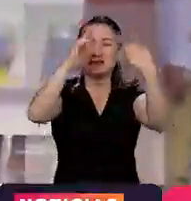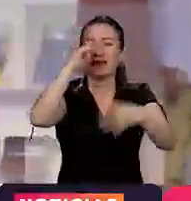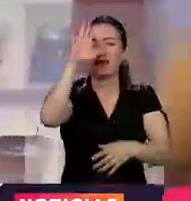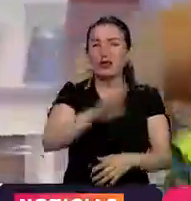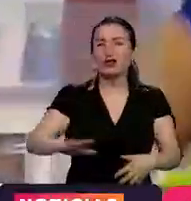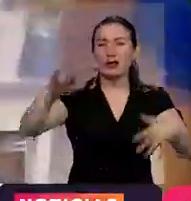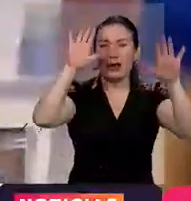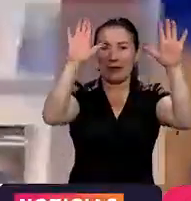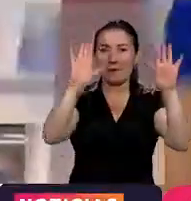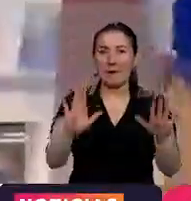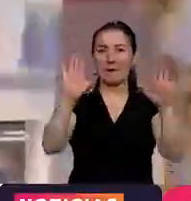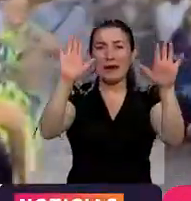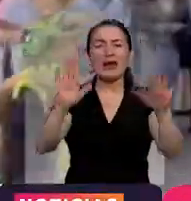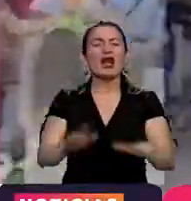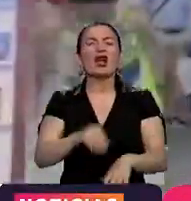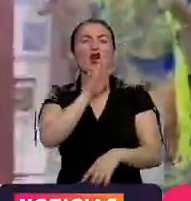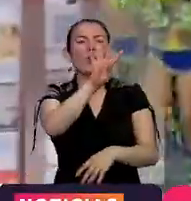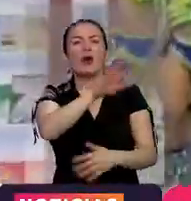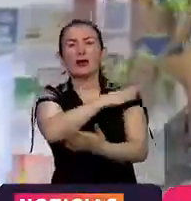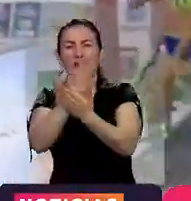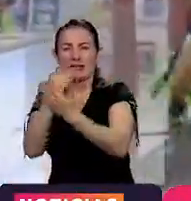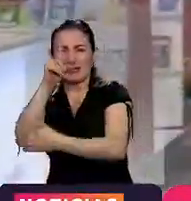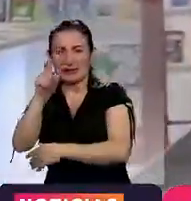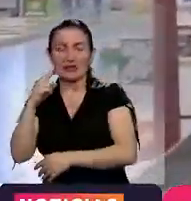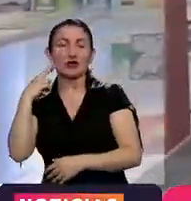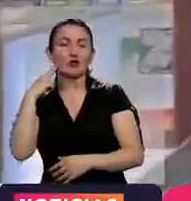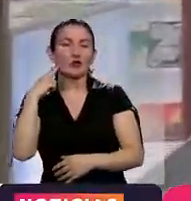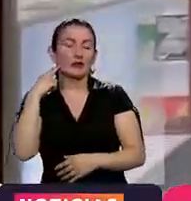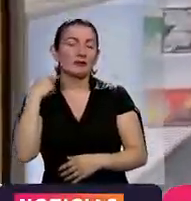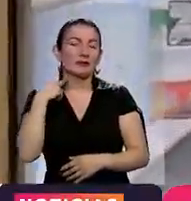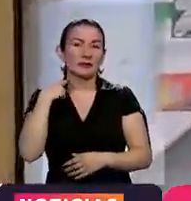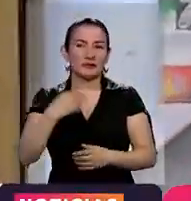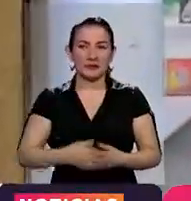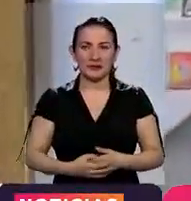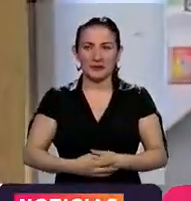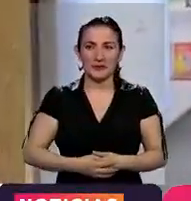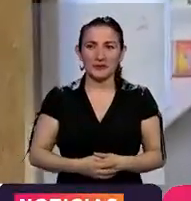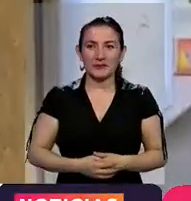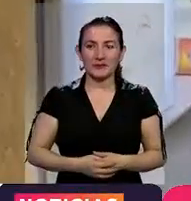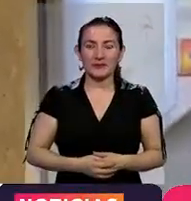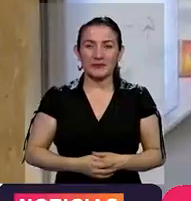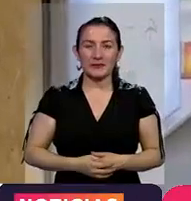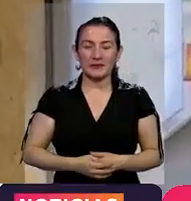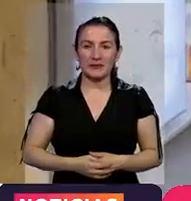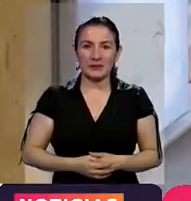Nacional de Mapalé, que será del 4 al 6 de noviembre.